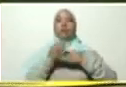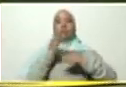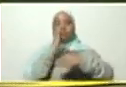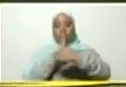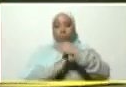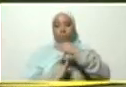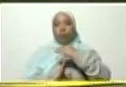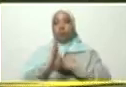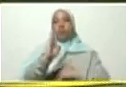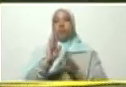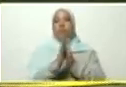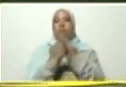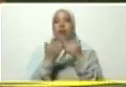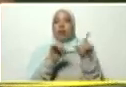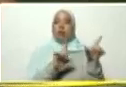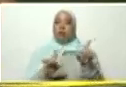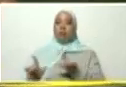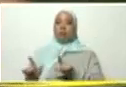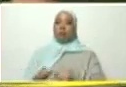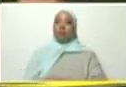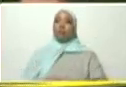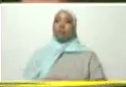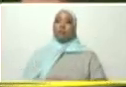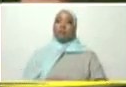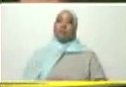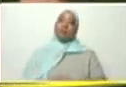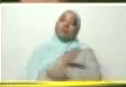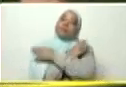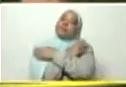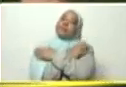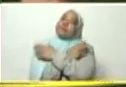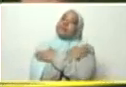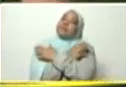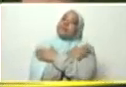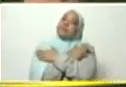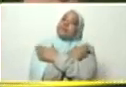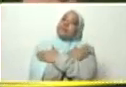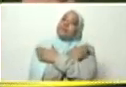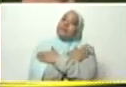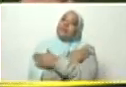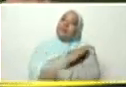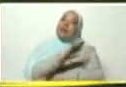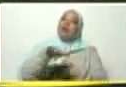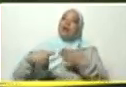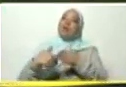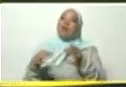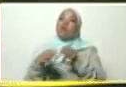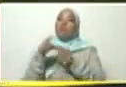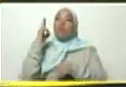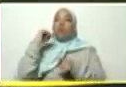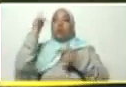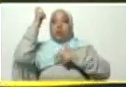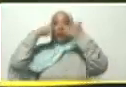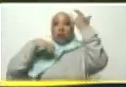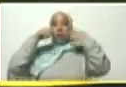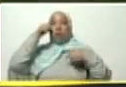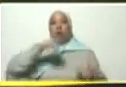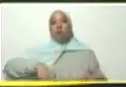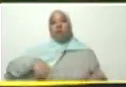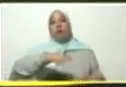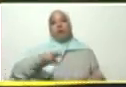sigamos por ese camino bueno quiero felicitarlo Pues a todas las jueces y a todo el pueblo Venezuela